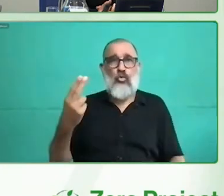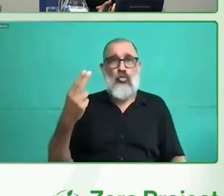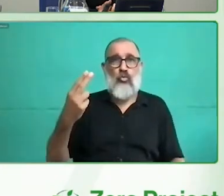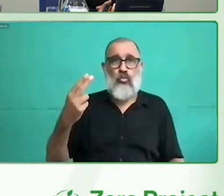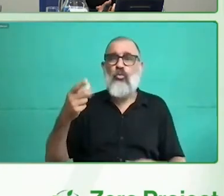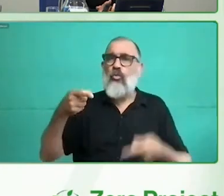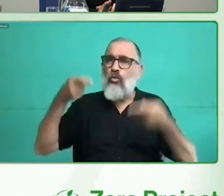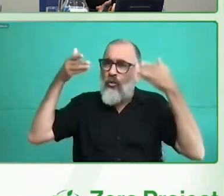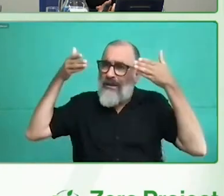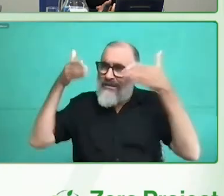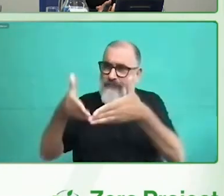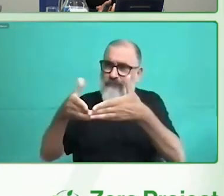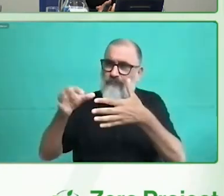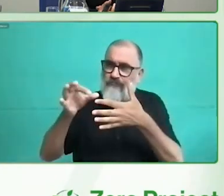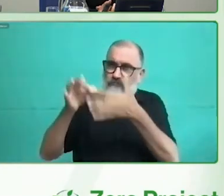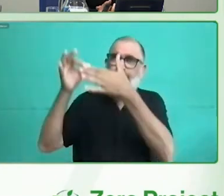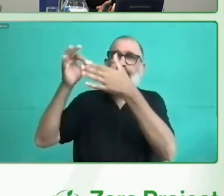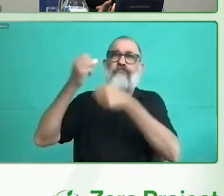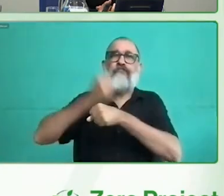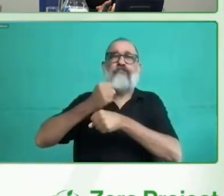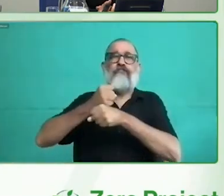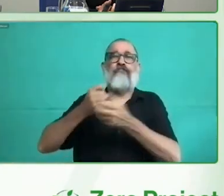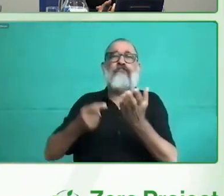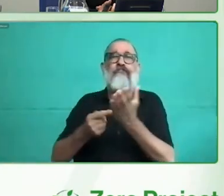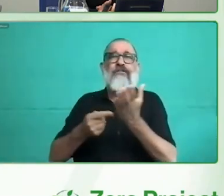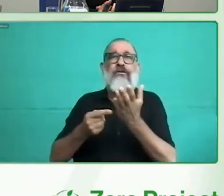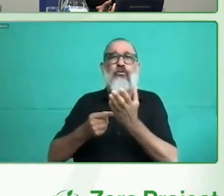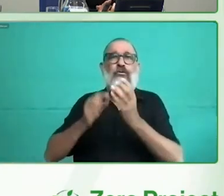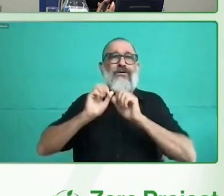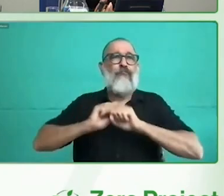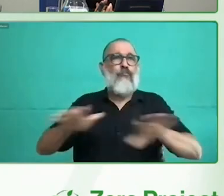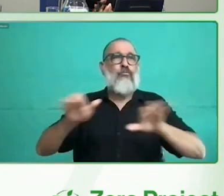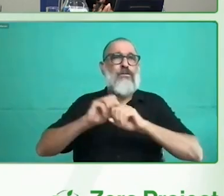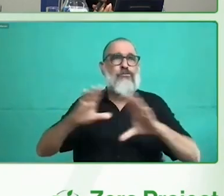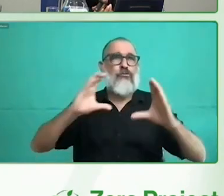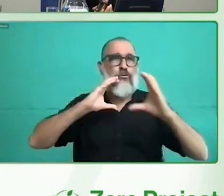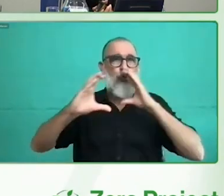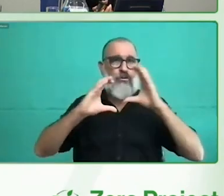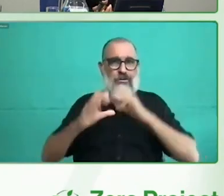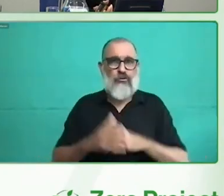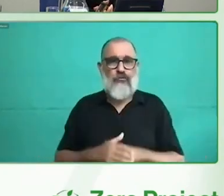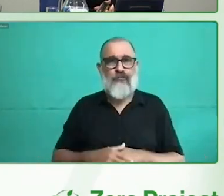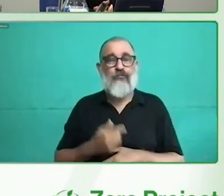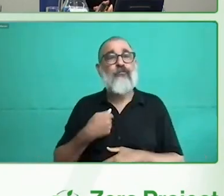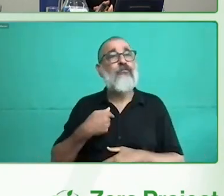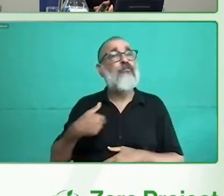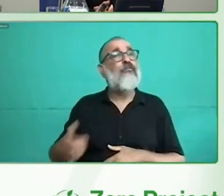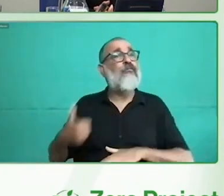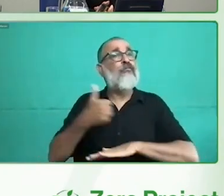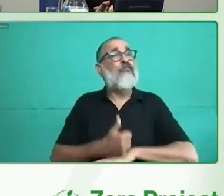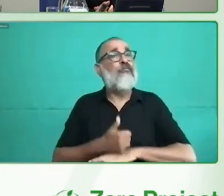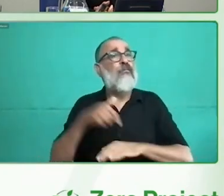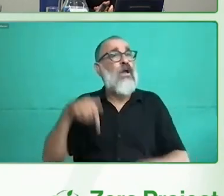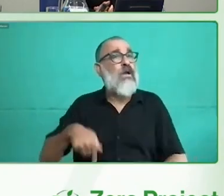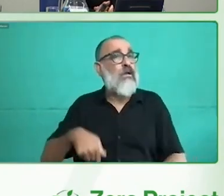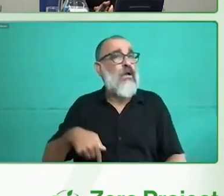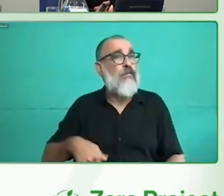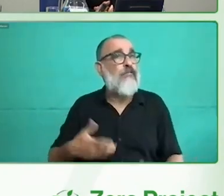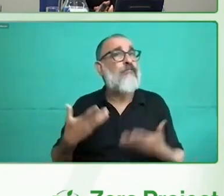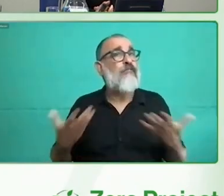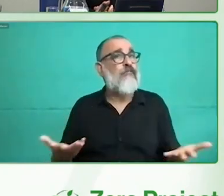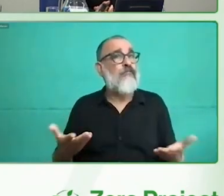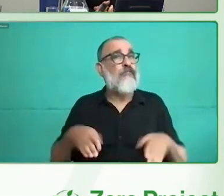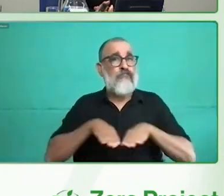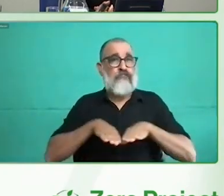Estoy hoy acá en el estrado de esta conferencia. Soy